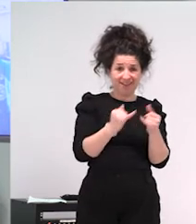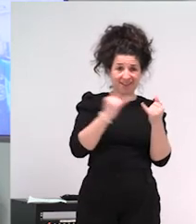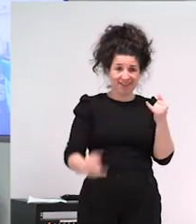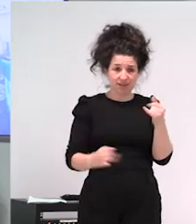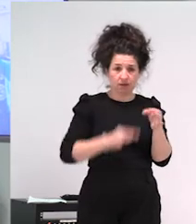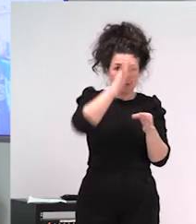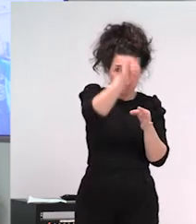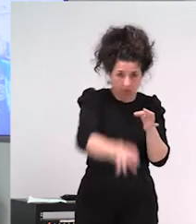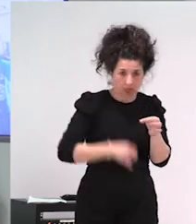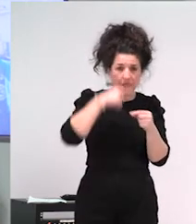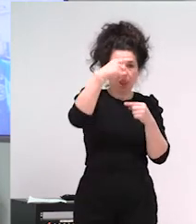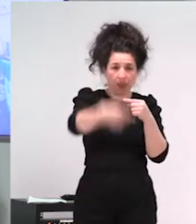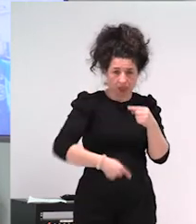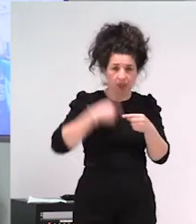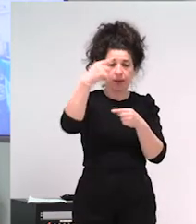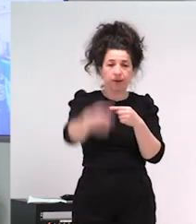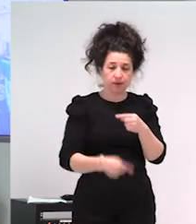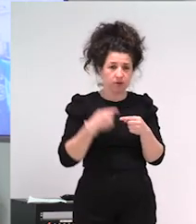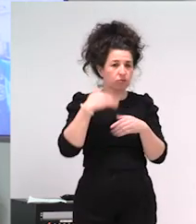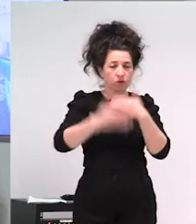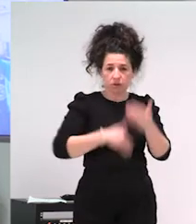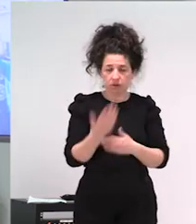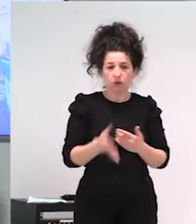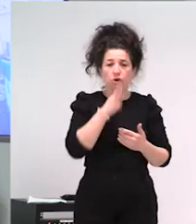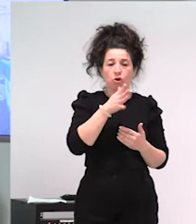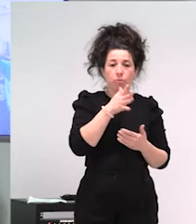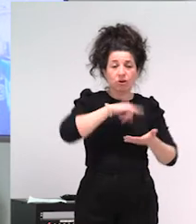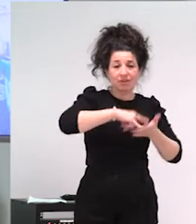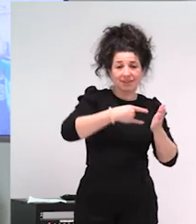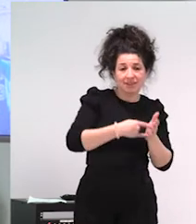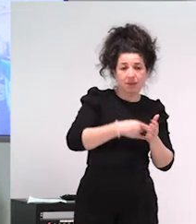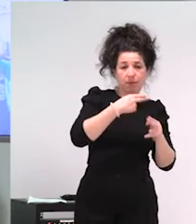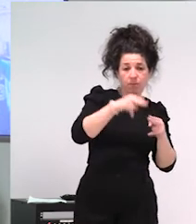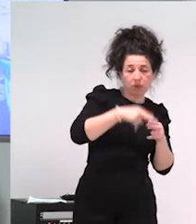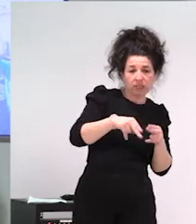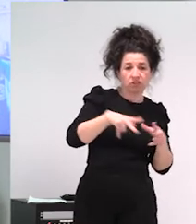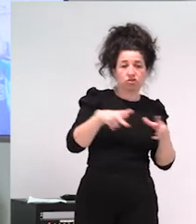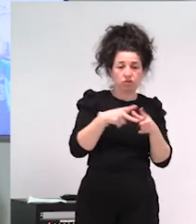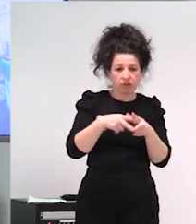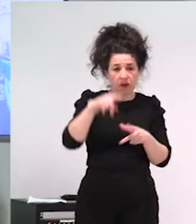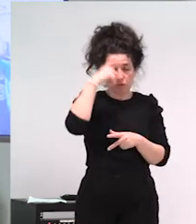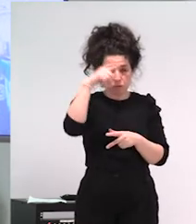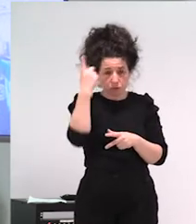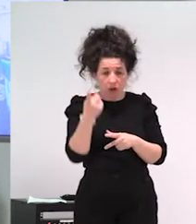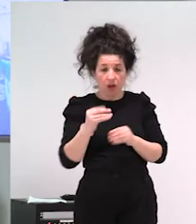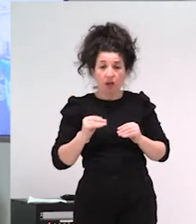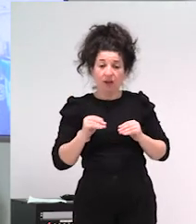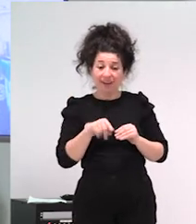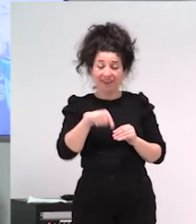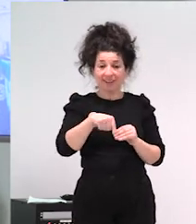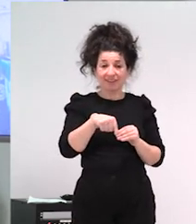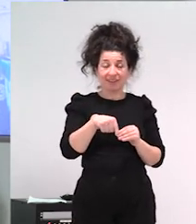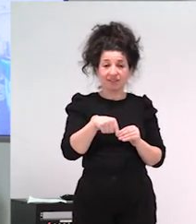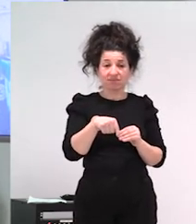y continuas derivadas de un sistema económico, político, social y cultural que ha eliminado de su relato la